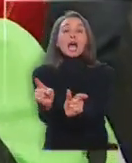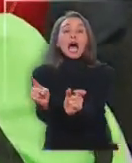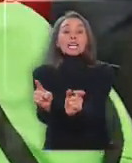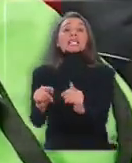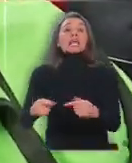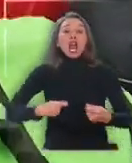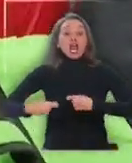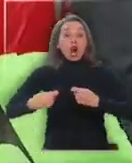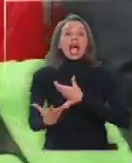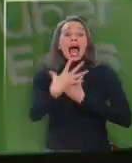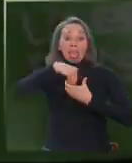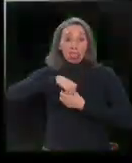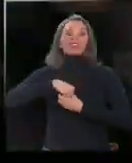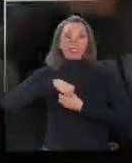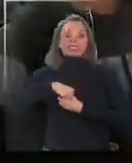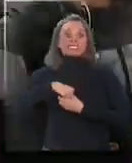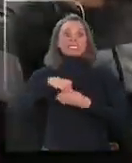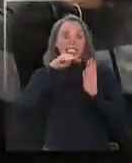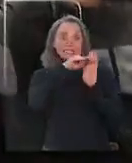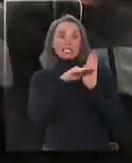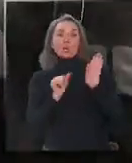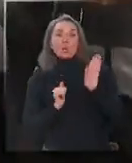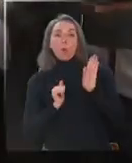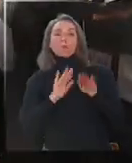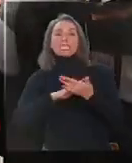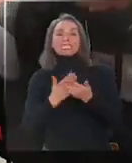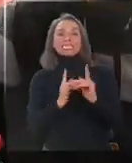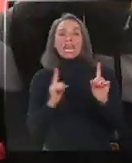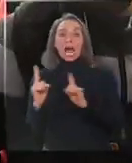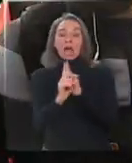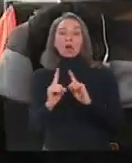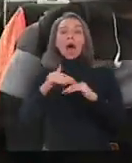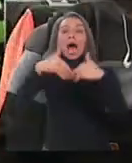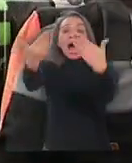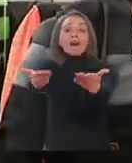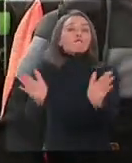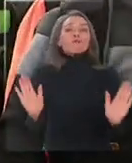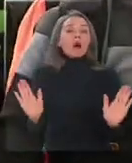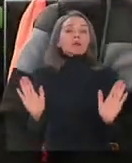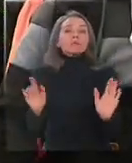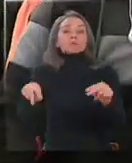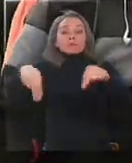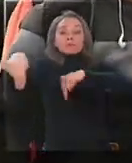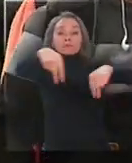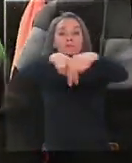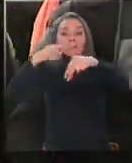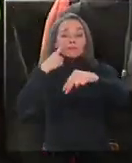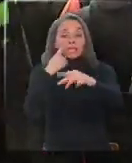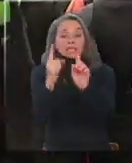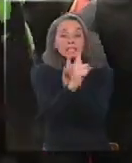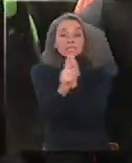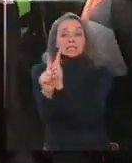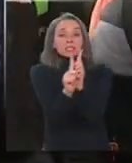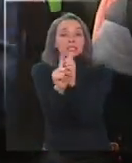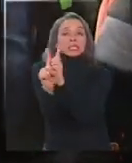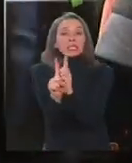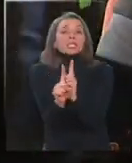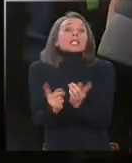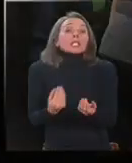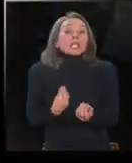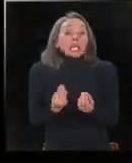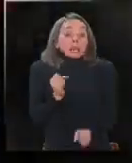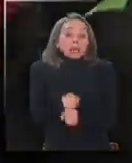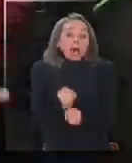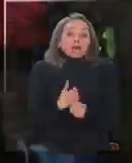delivery. Irresponsable, o sea, en el sentido de que todos estamos acá, pero es que el trabajo, tenemos que trabajar. Si no trabajamos,